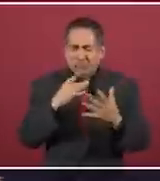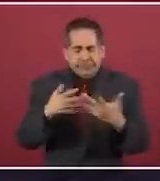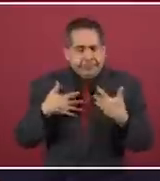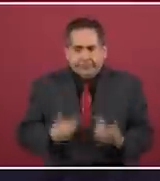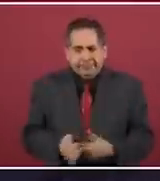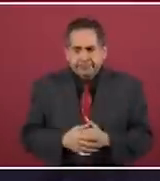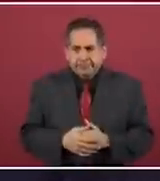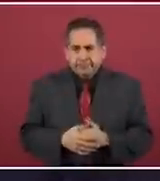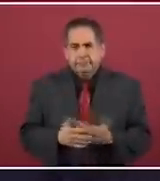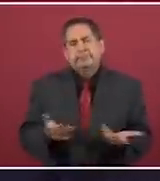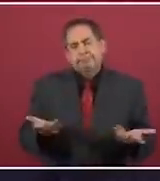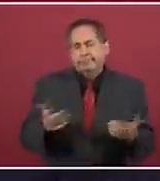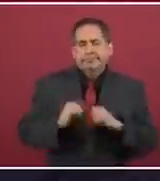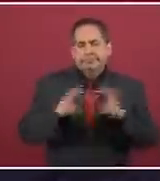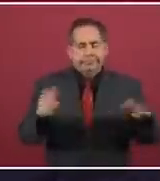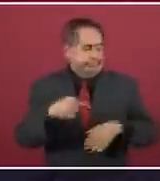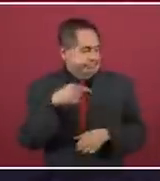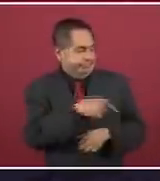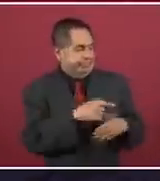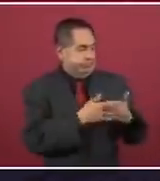que haya molestias